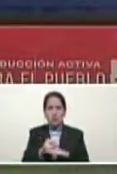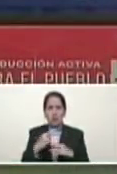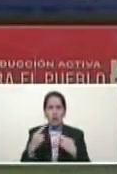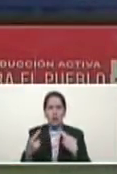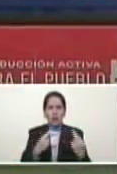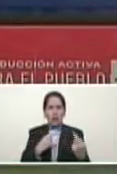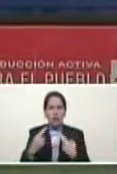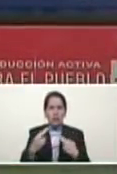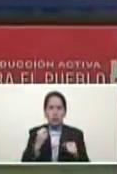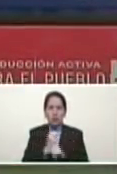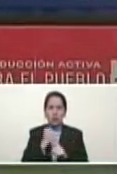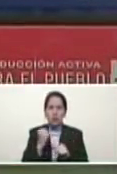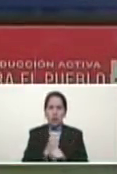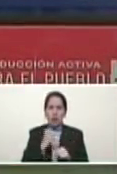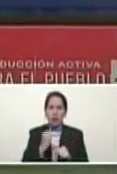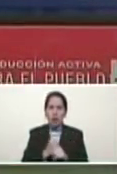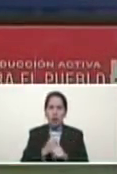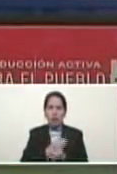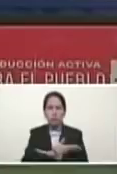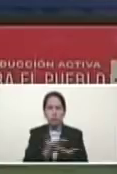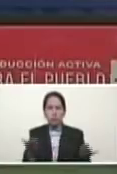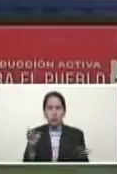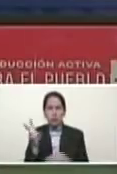trabajo constructivo por Venezuela, le dije.